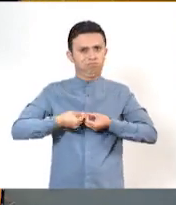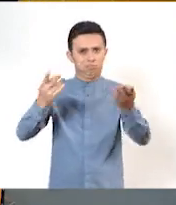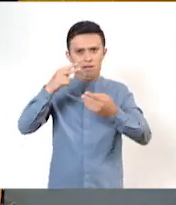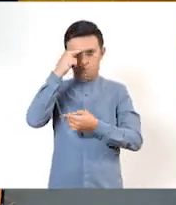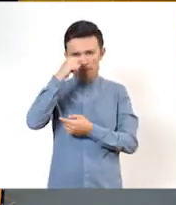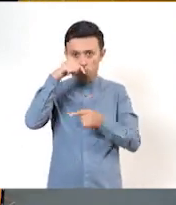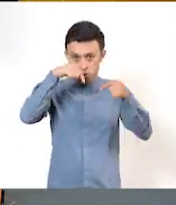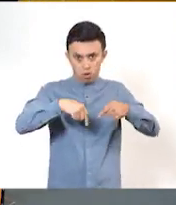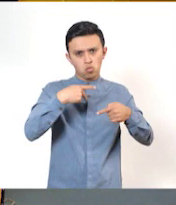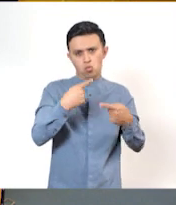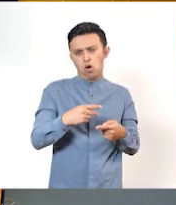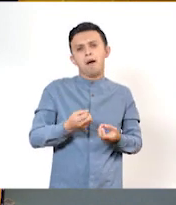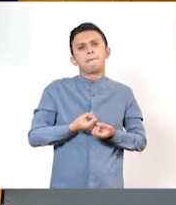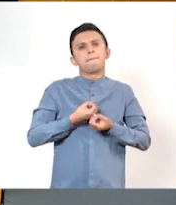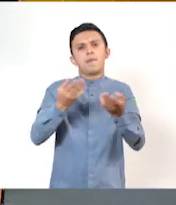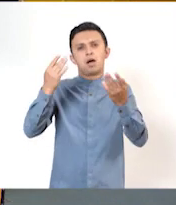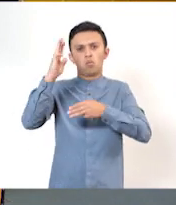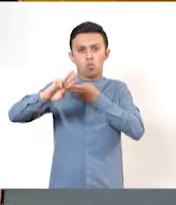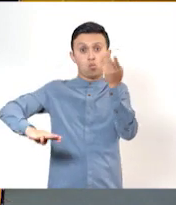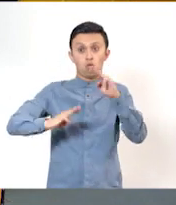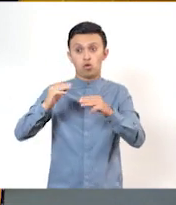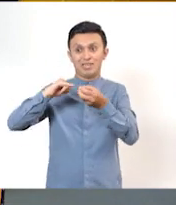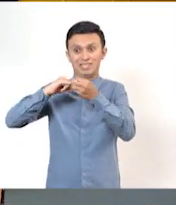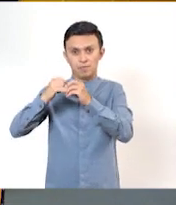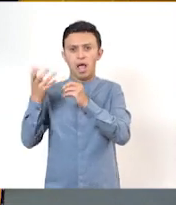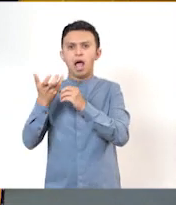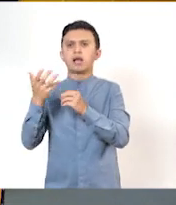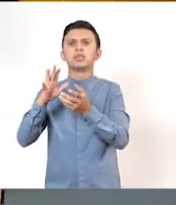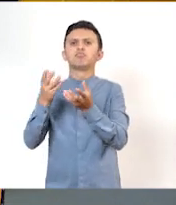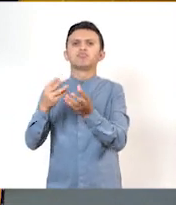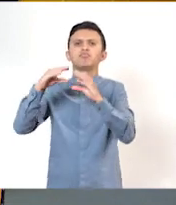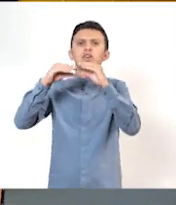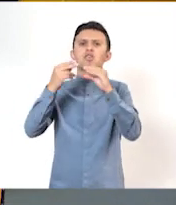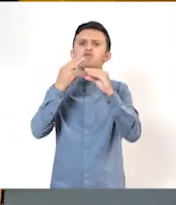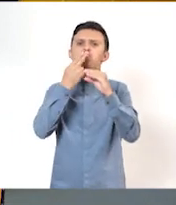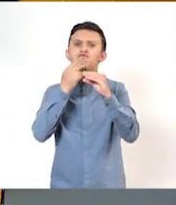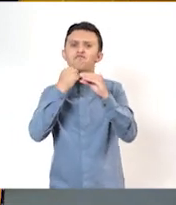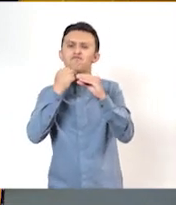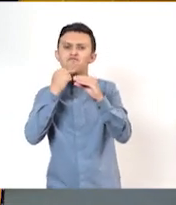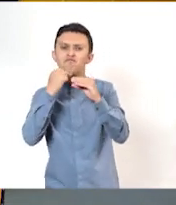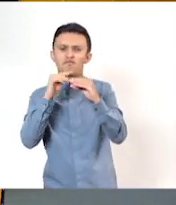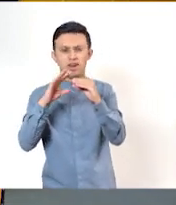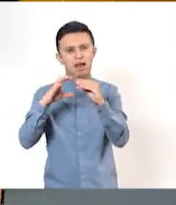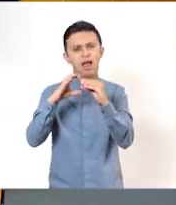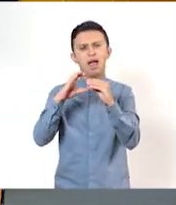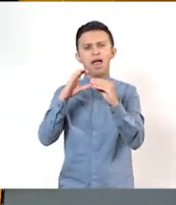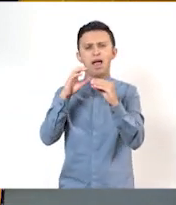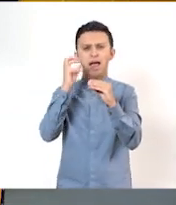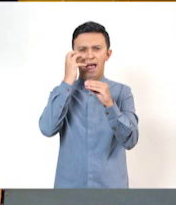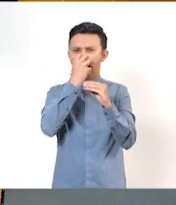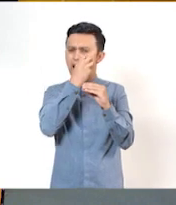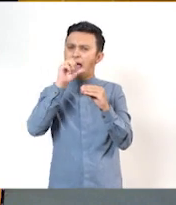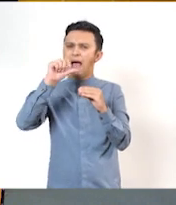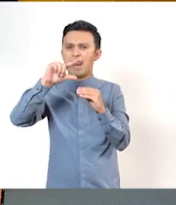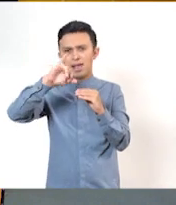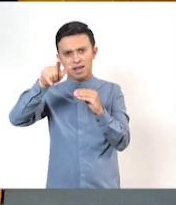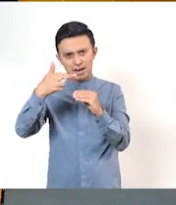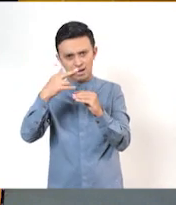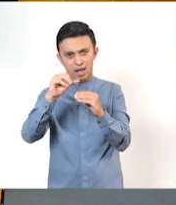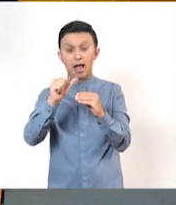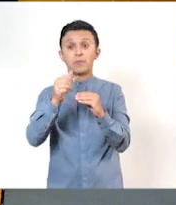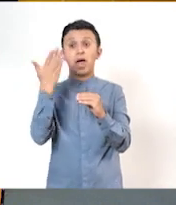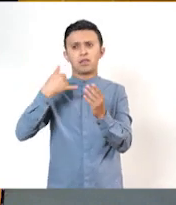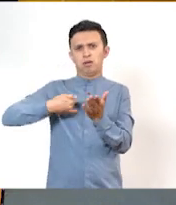parece? Bueno, con las semillas del amaranto se hacen las deliciosas alegrías, que por cierto era uno de los